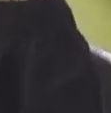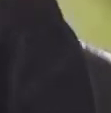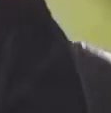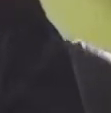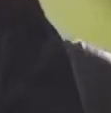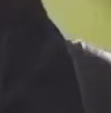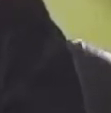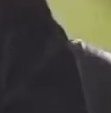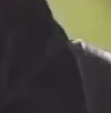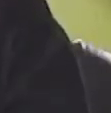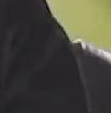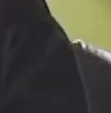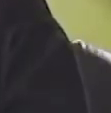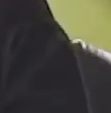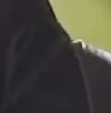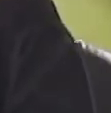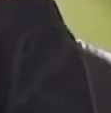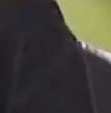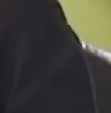Zuleta